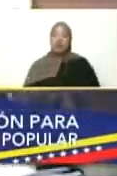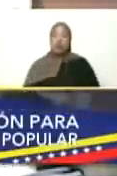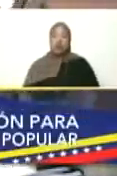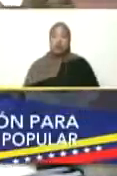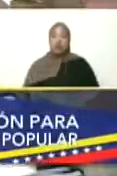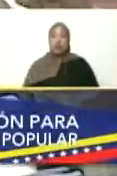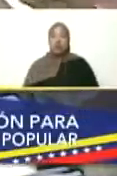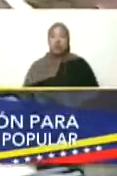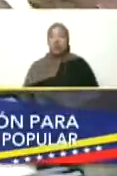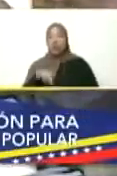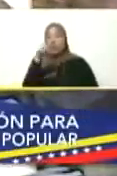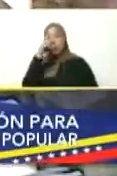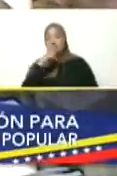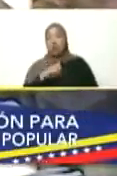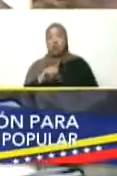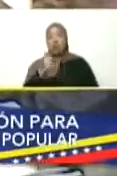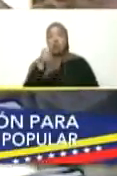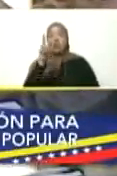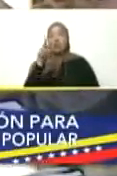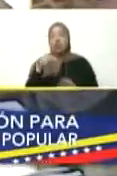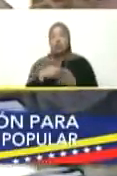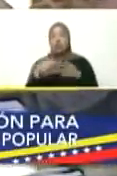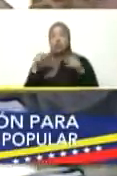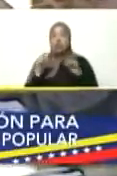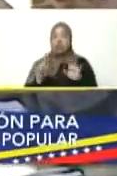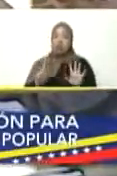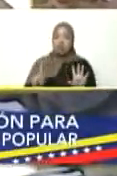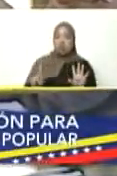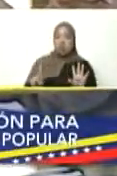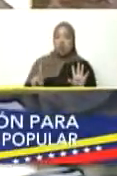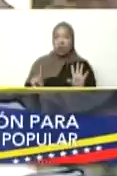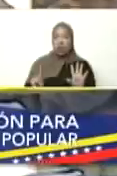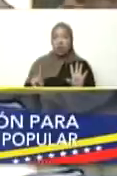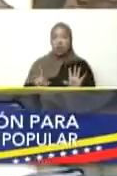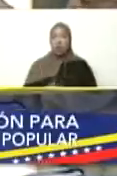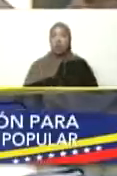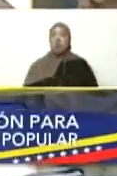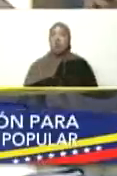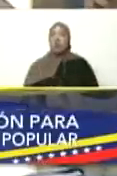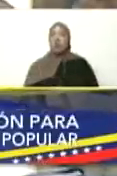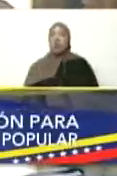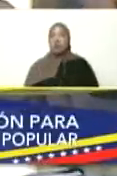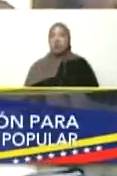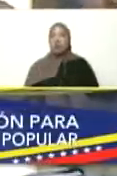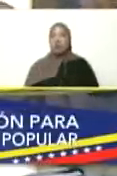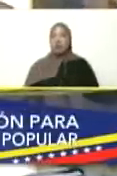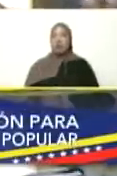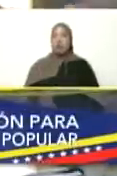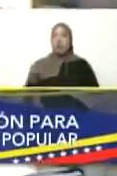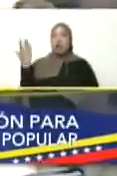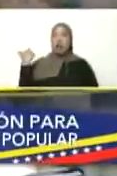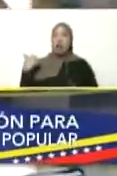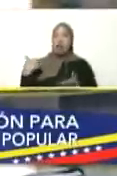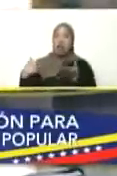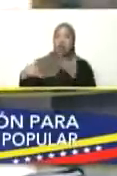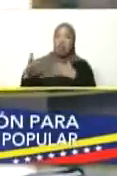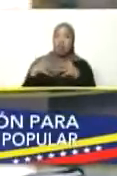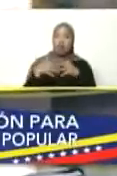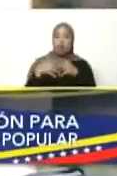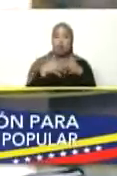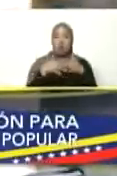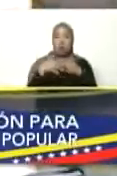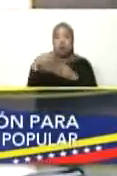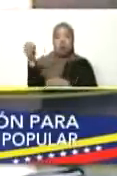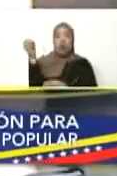Sobre todo del año 2016, cuando la ultraderecha golpista, fascista, proimperialista ganó la